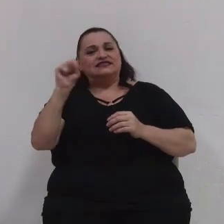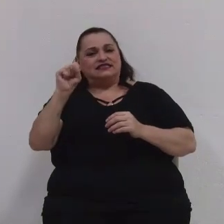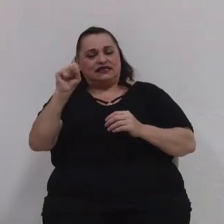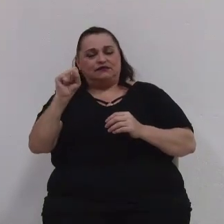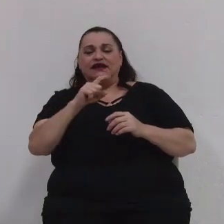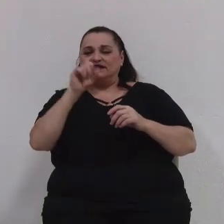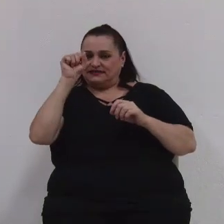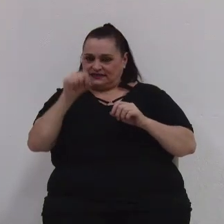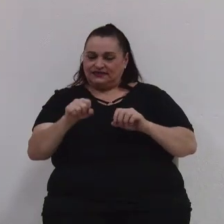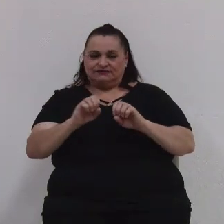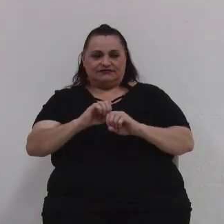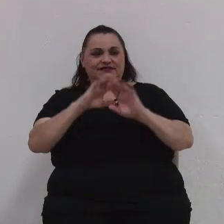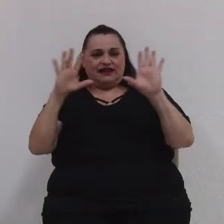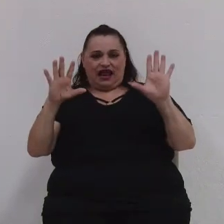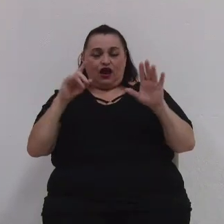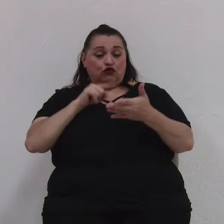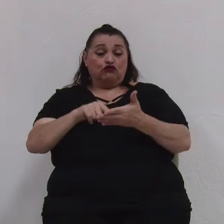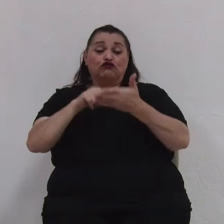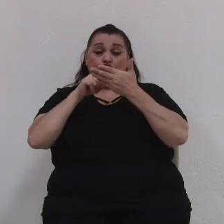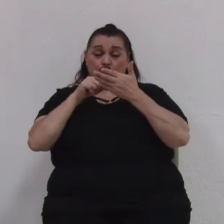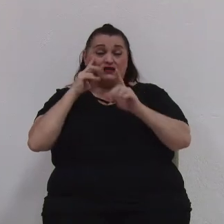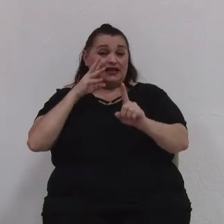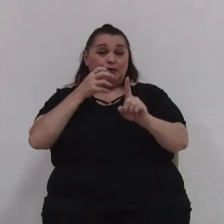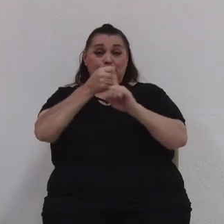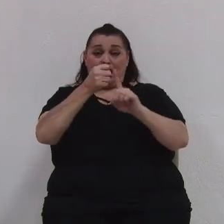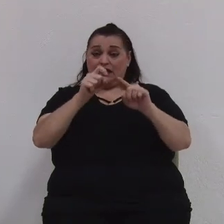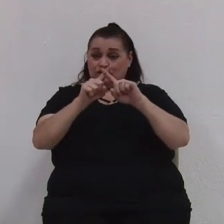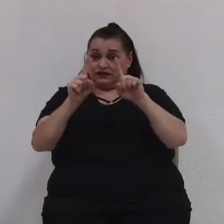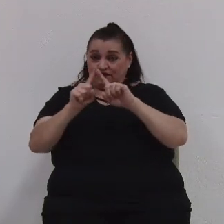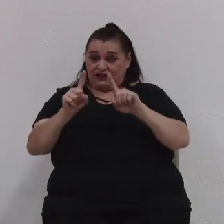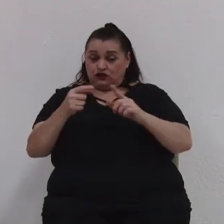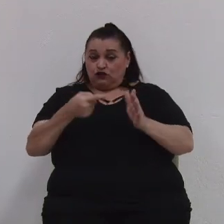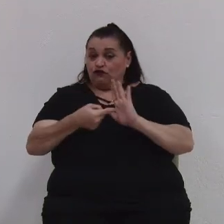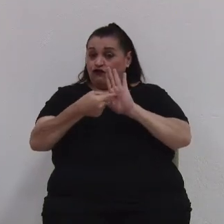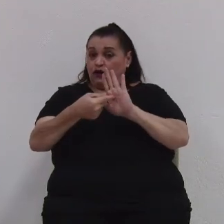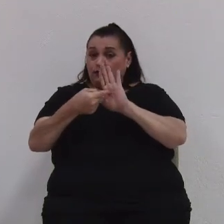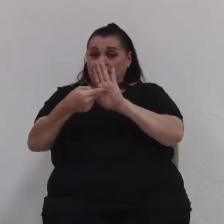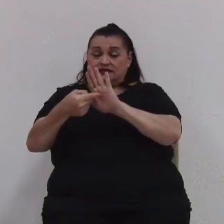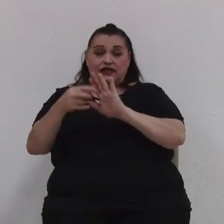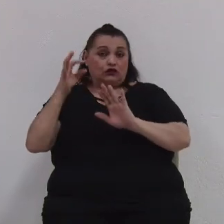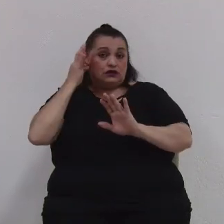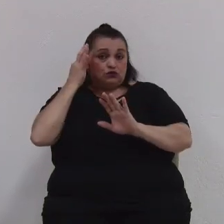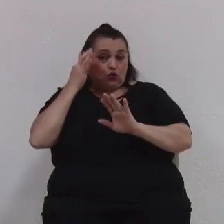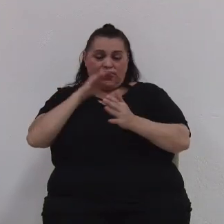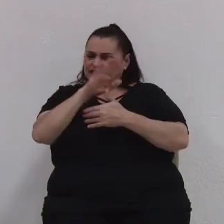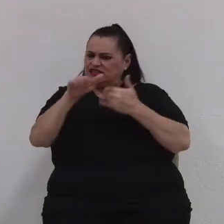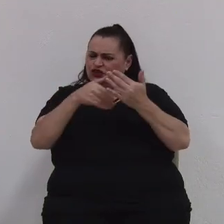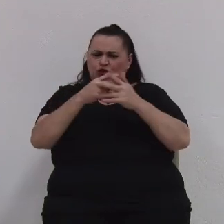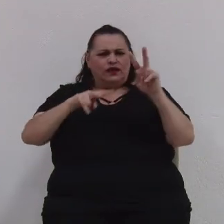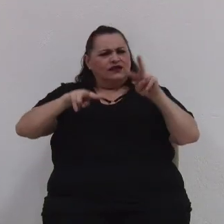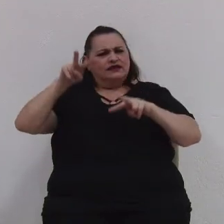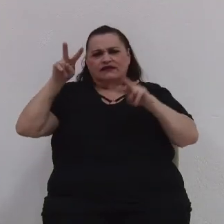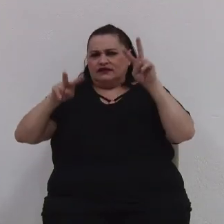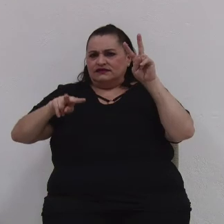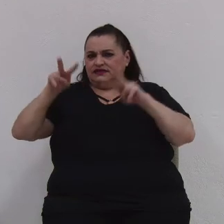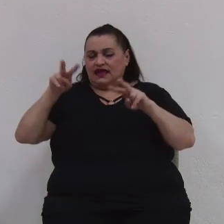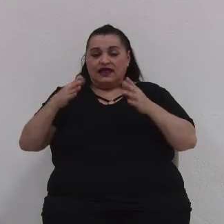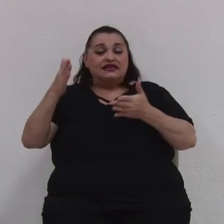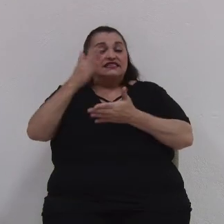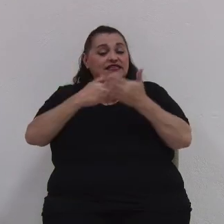Definitivamente el reconocer los impactos diferenciados y acrecentados en las mujeres en toda su diversidad es